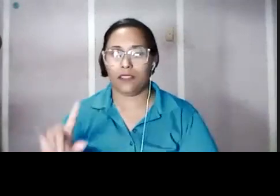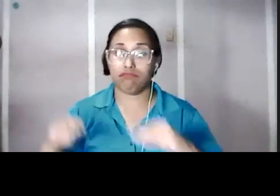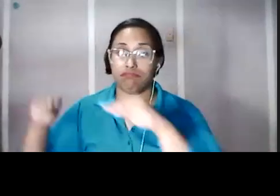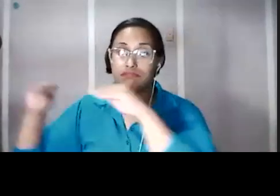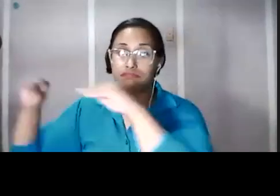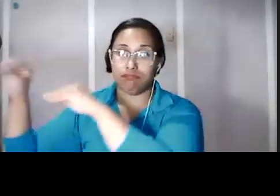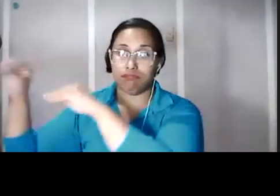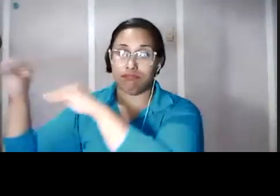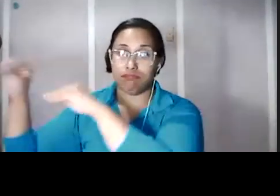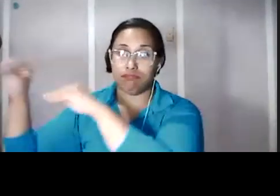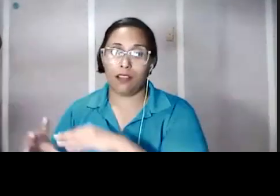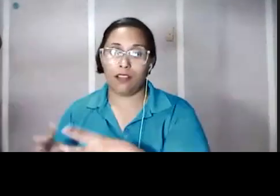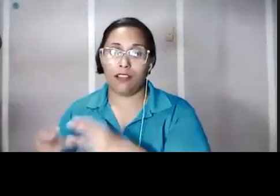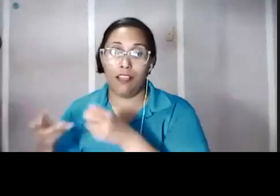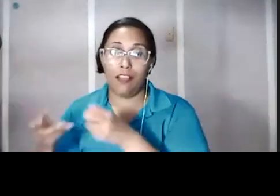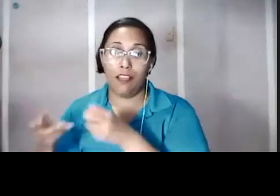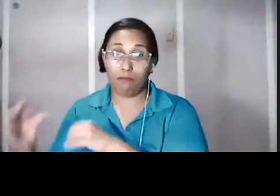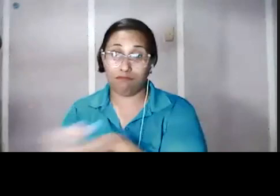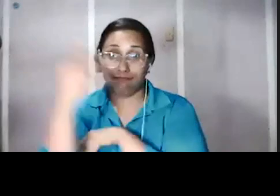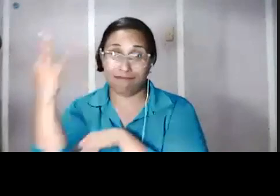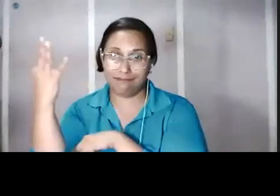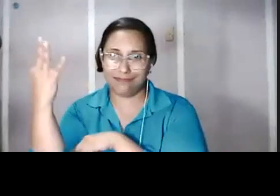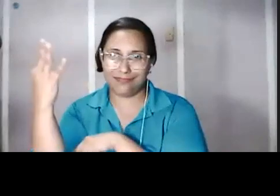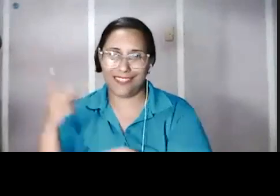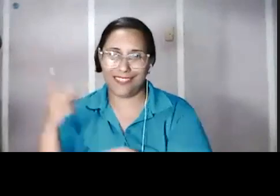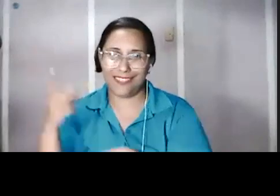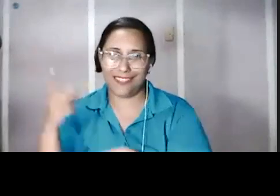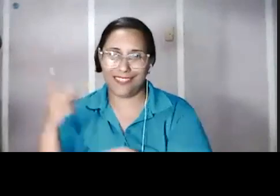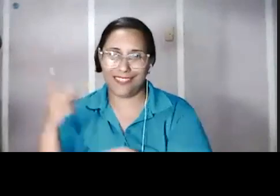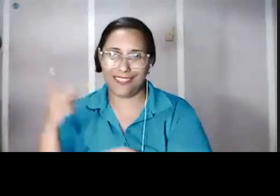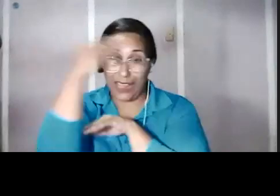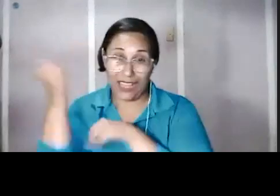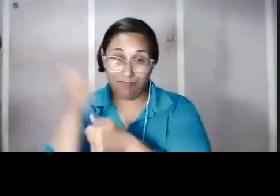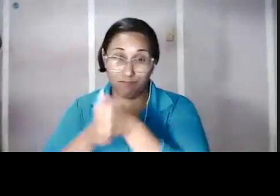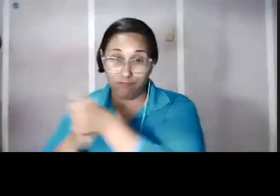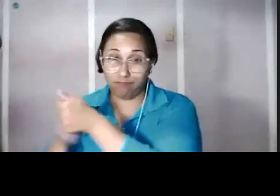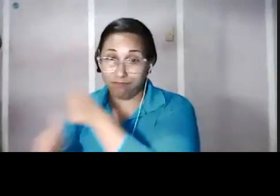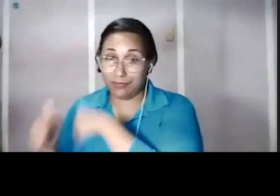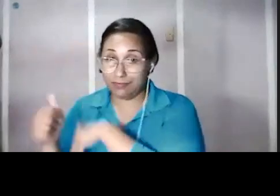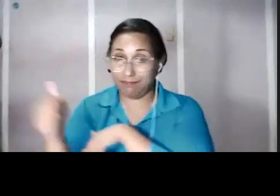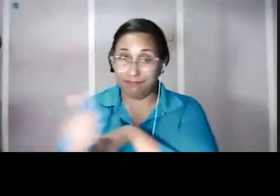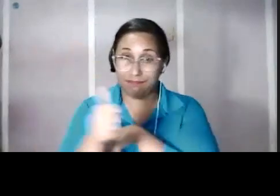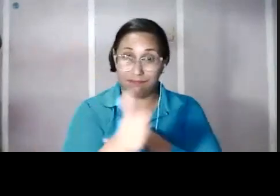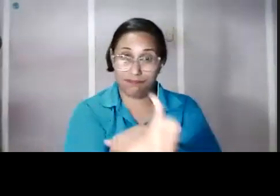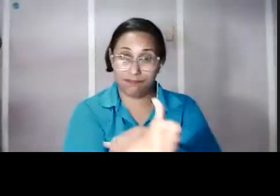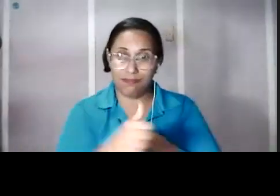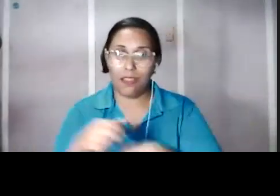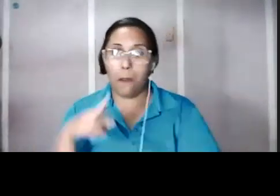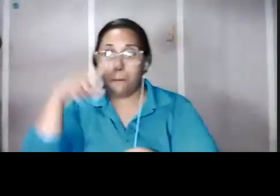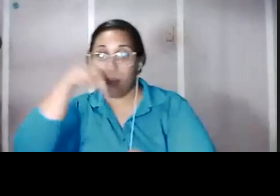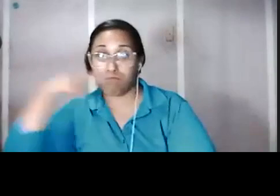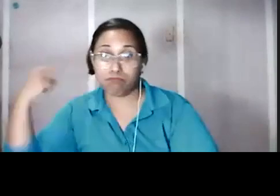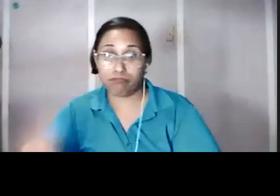Por un momento se olvidó que cada uno es cada cual, ¿no? Para el ruso Mikhail